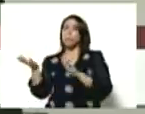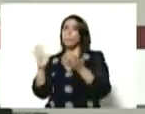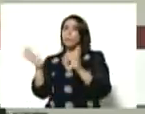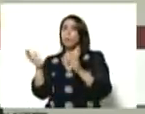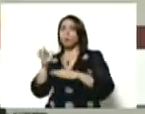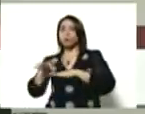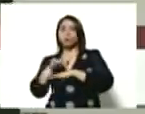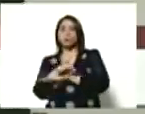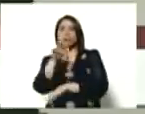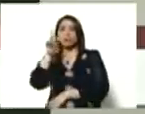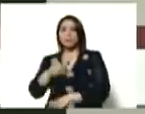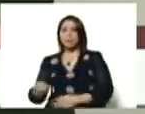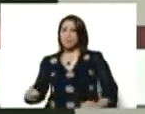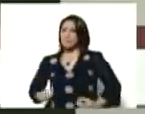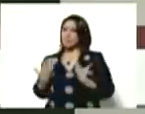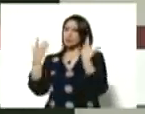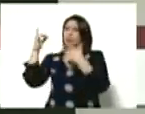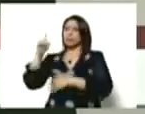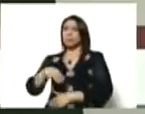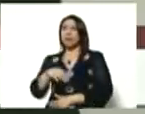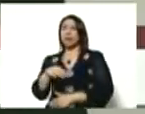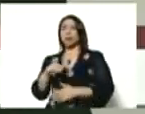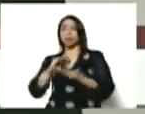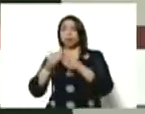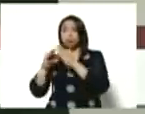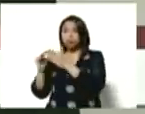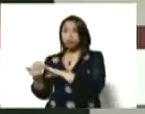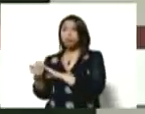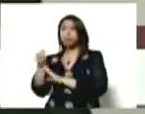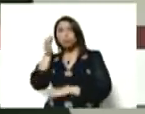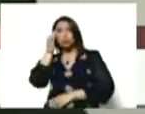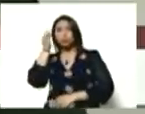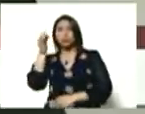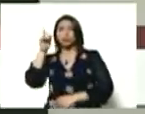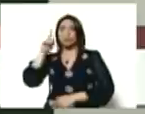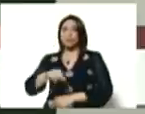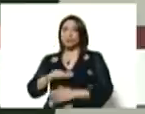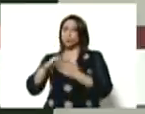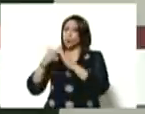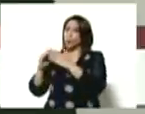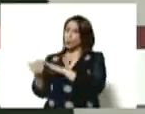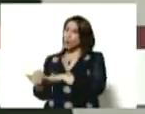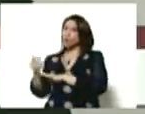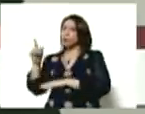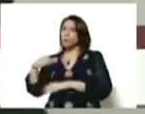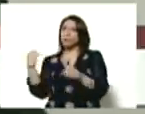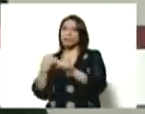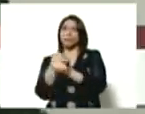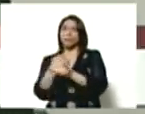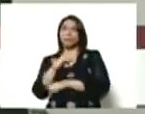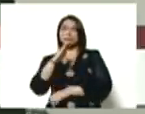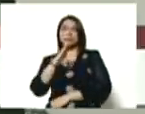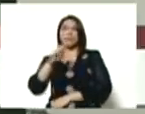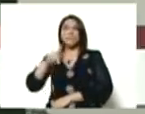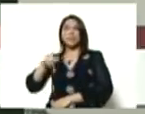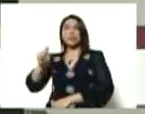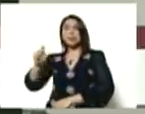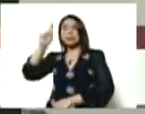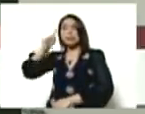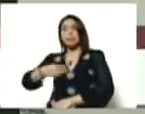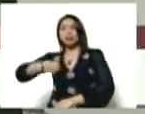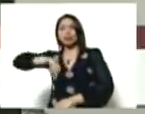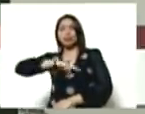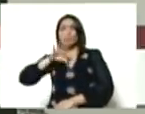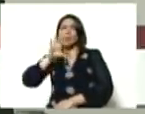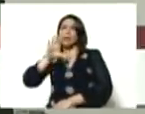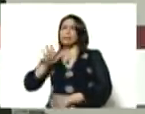municipal, sino que se expresa en los consejos comunales, en las comunas, en los consejos de obreros, en los CPT. De verdad que somos un país con